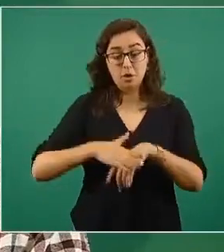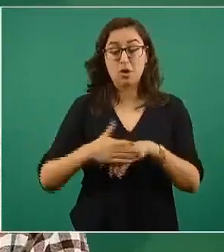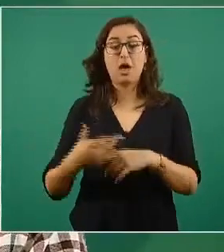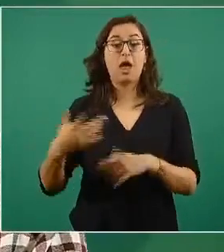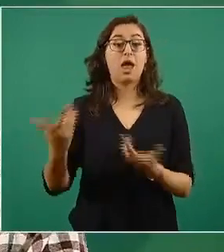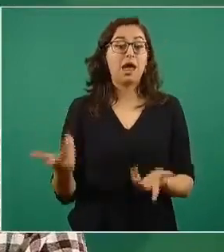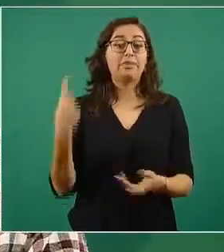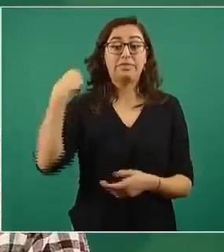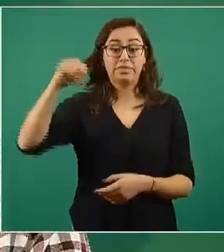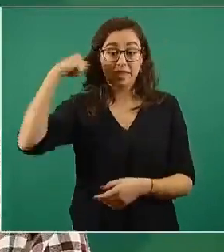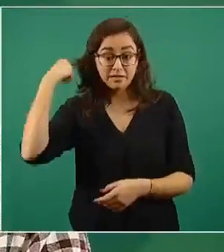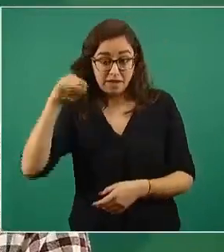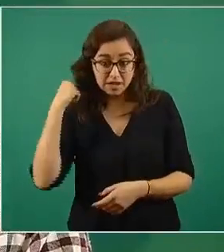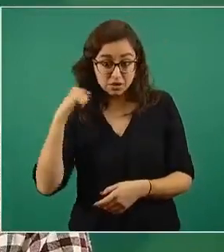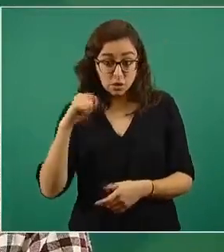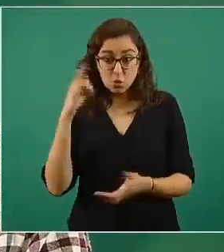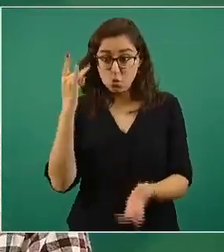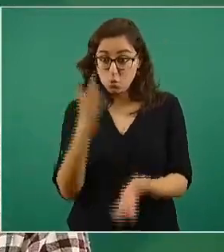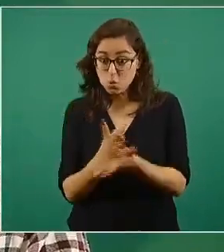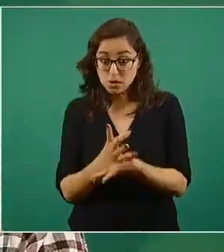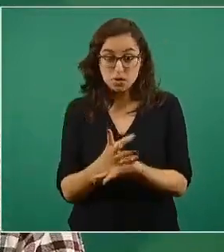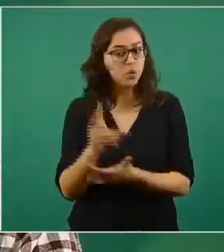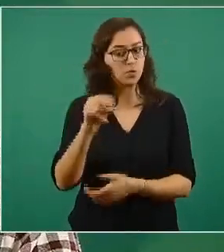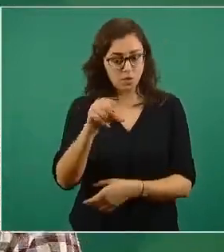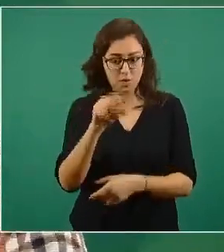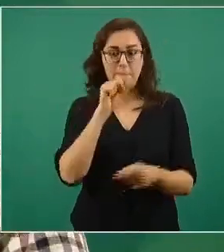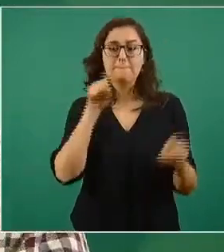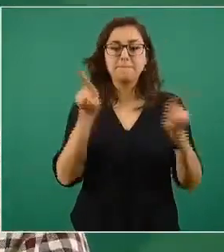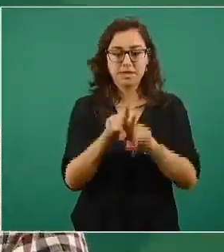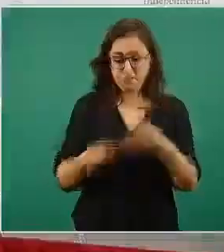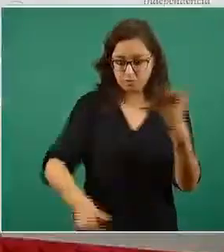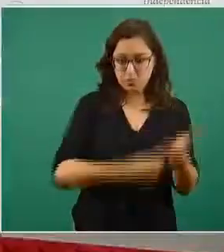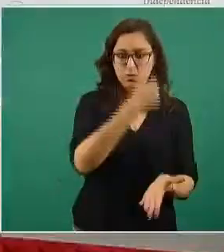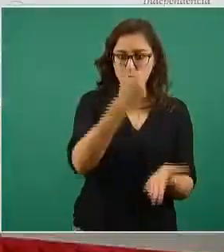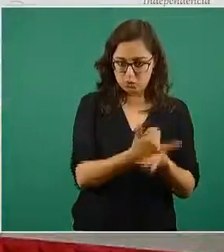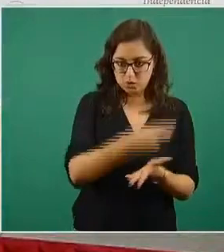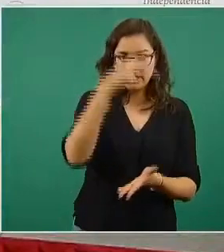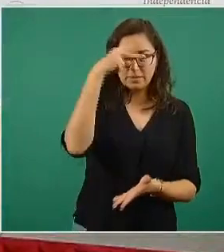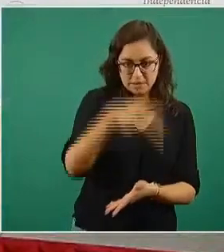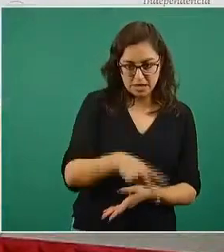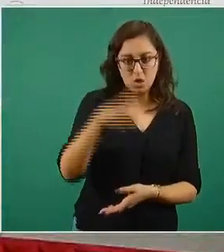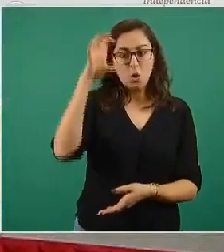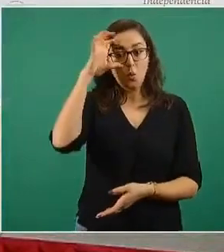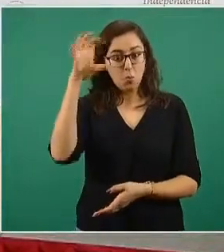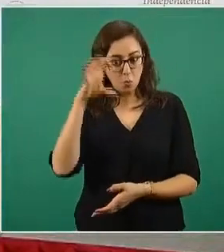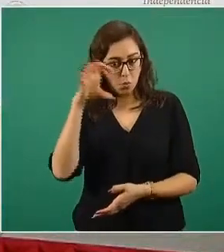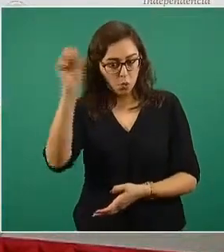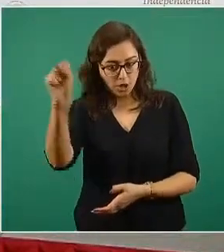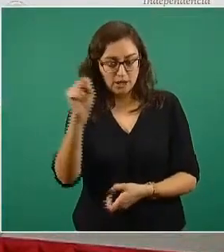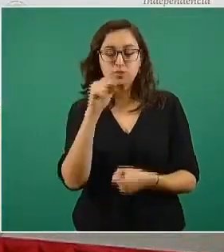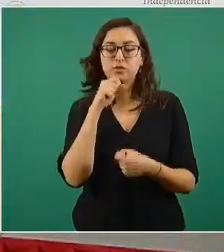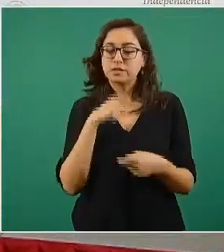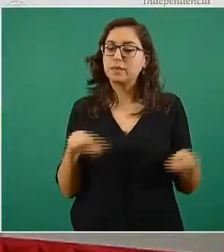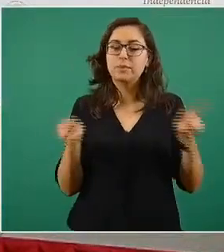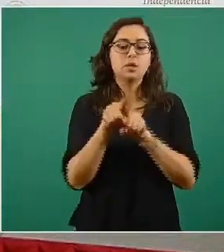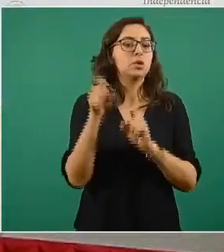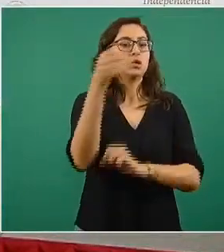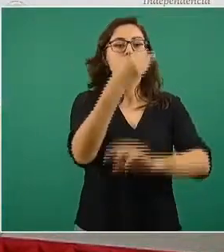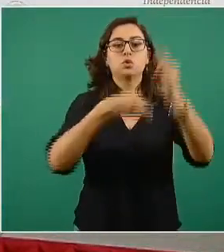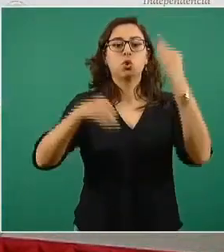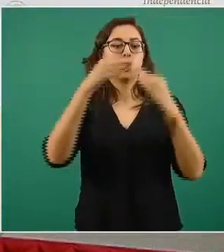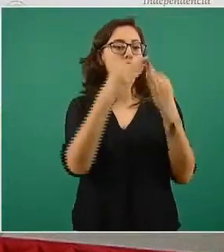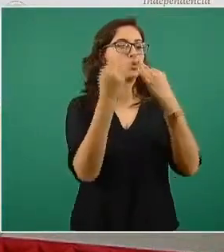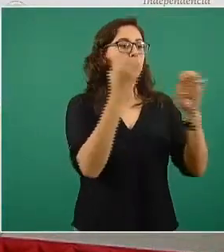para la Ciudad de México, que cambió también el color del semáforo, para Morelos al que nos referimos hace unos pocos días, para todas las